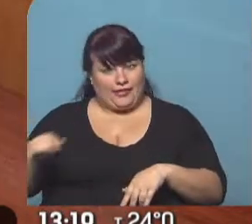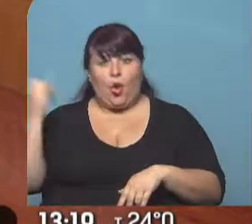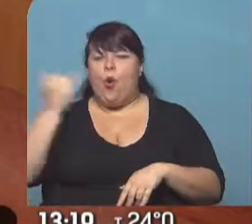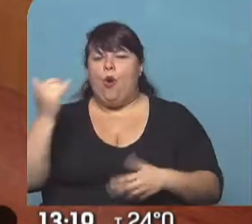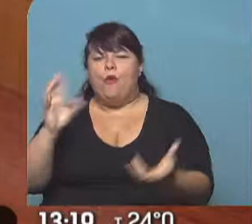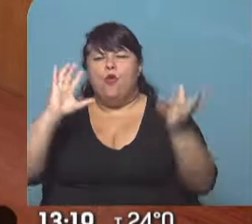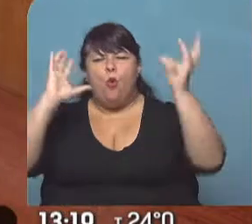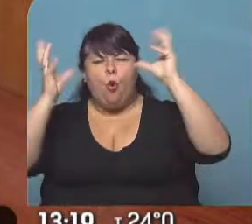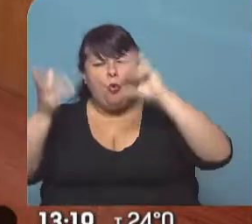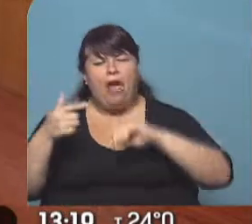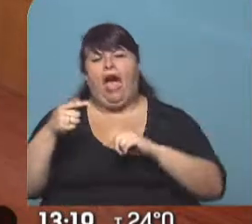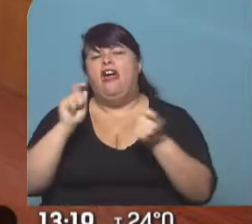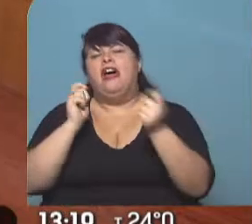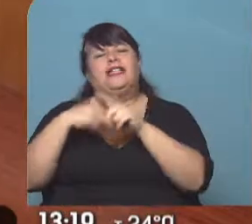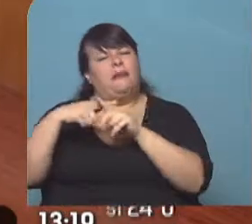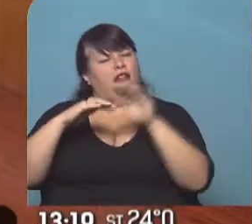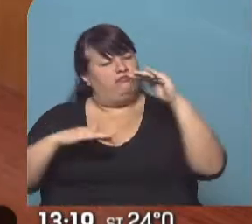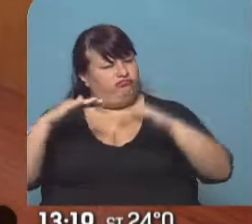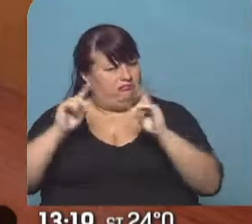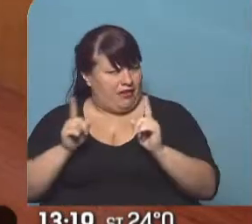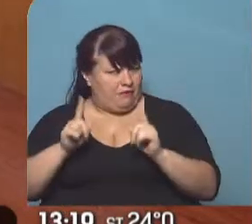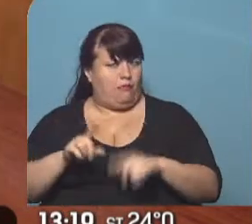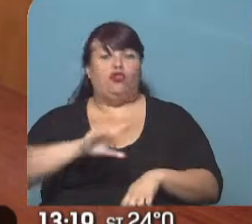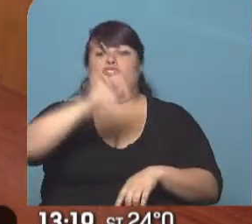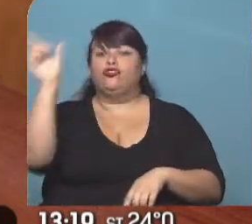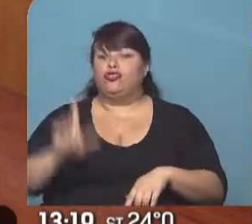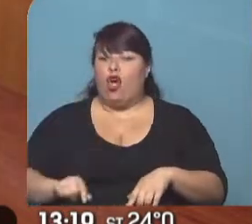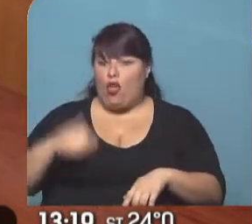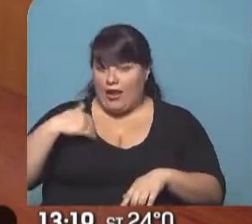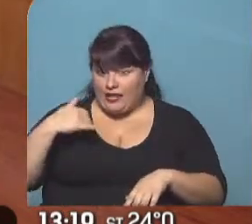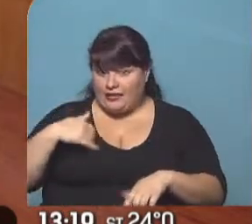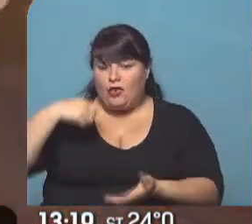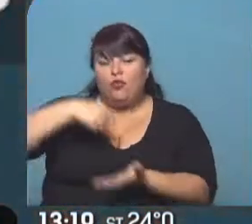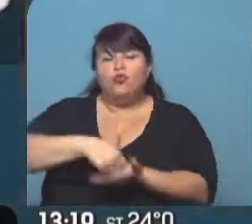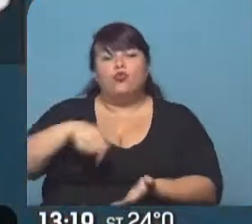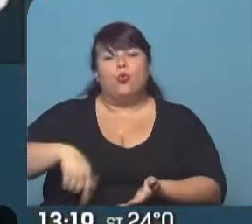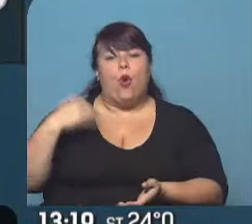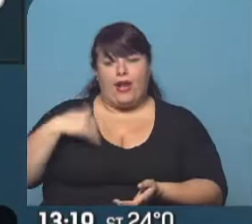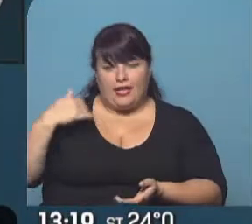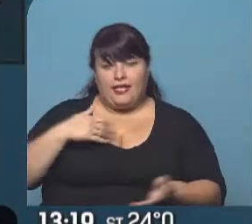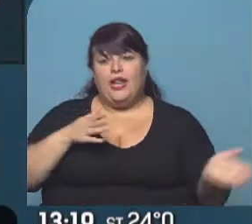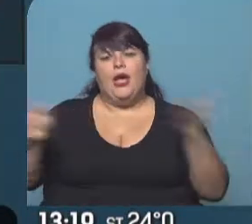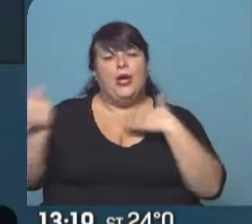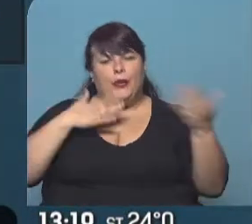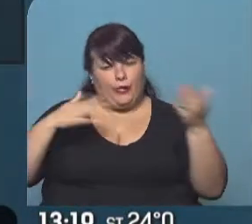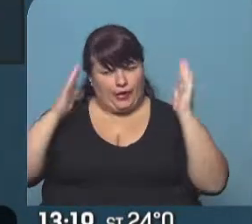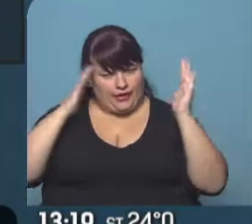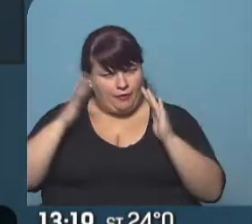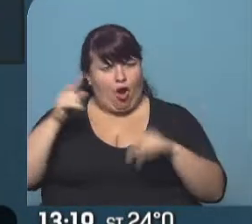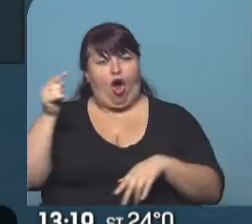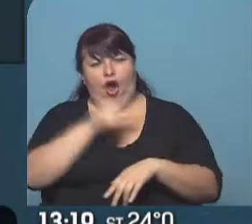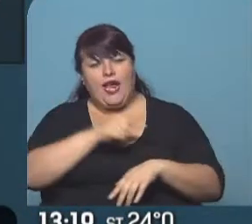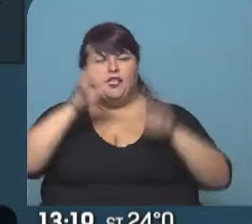abundante nubosidad, poco cambio de las temperaturas. En el resto del país, sobre el extremo sur argentino, vientos bastante intensos del sector